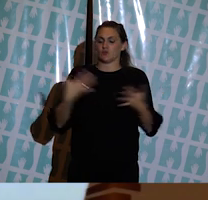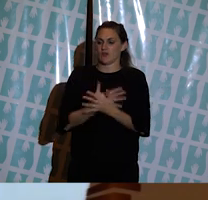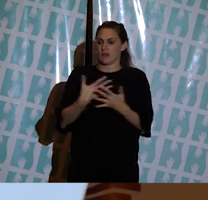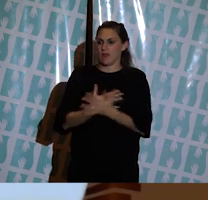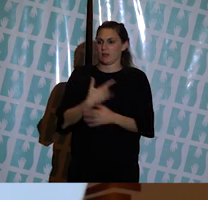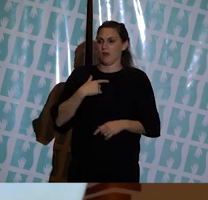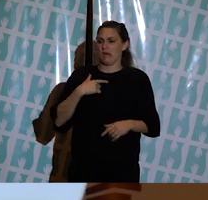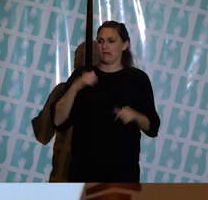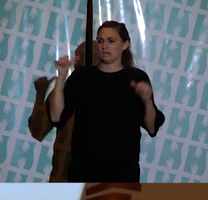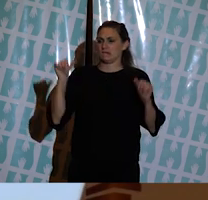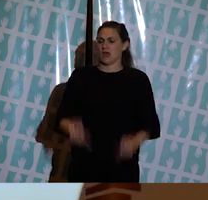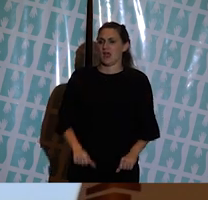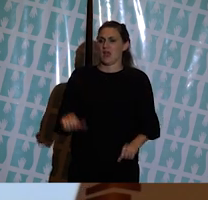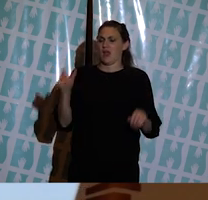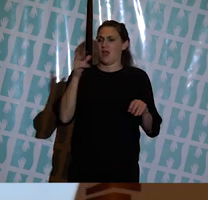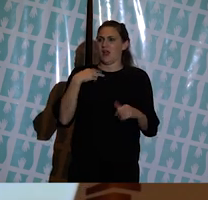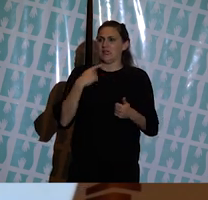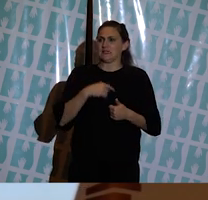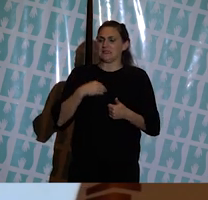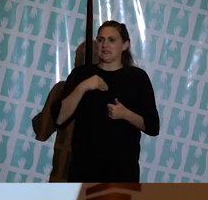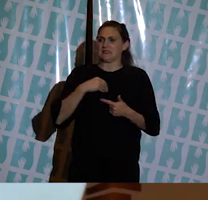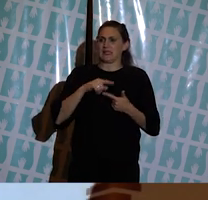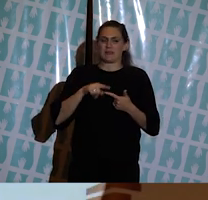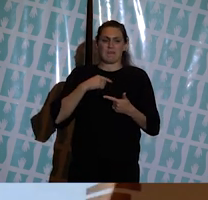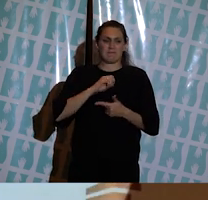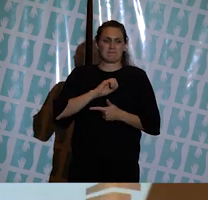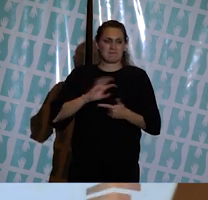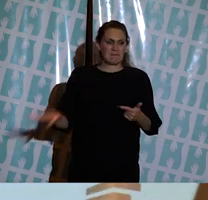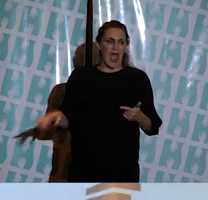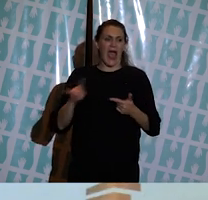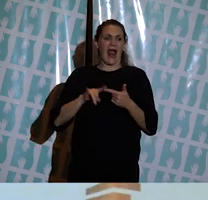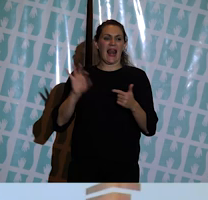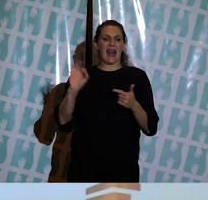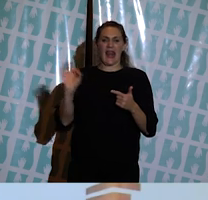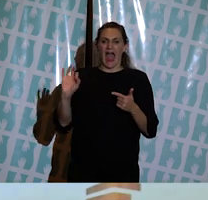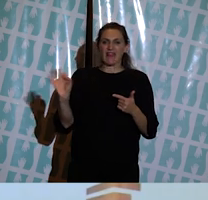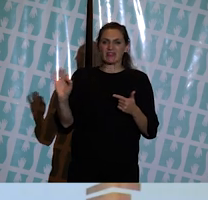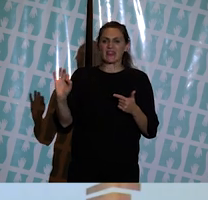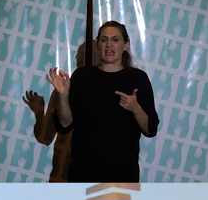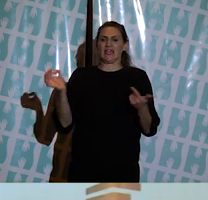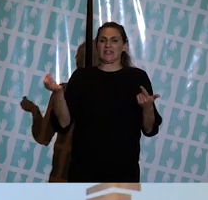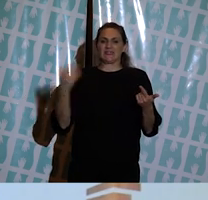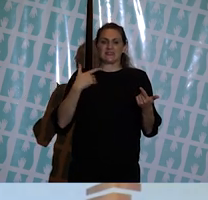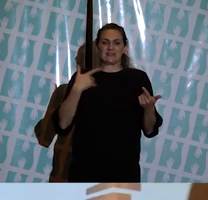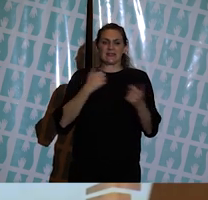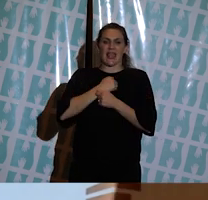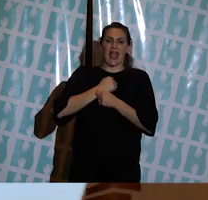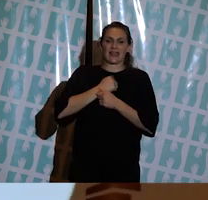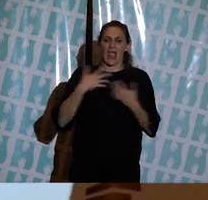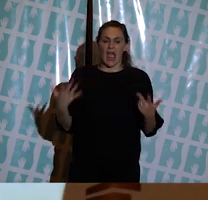fracasada, nadie me va a querer, esto que me pasó es terrible, me dejó, vamos a